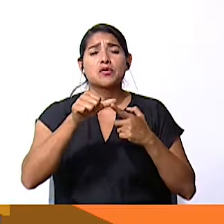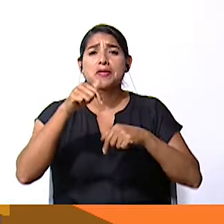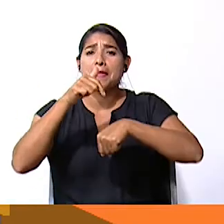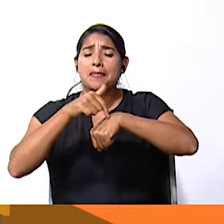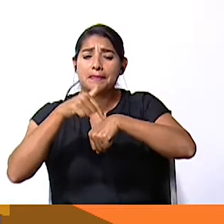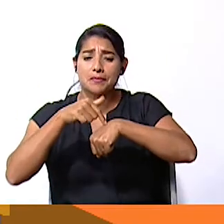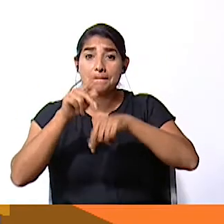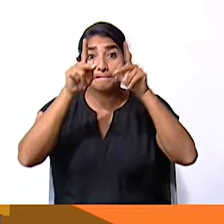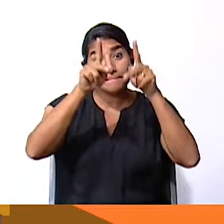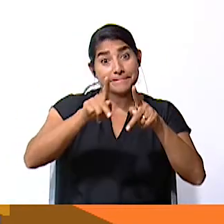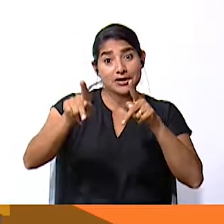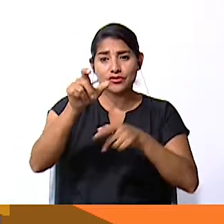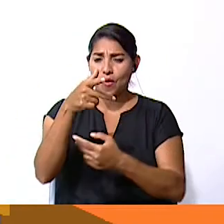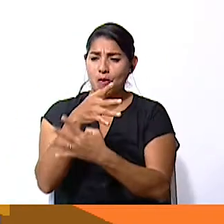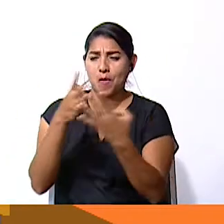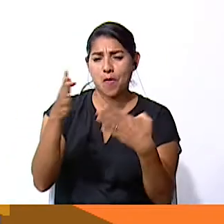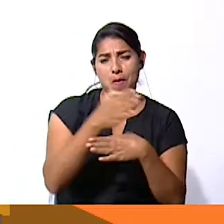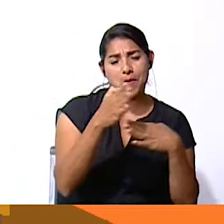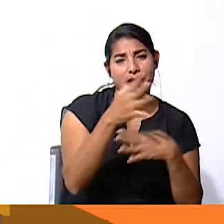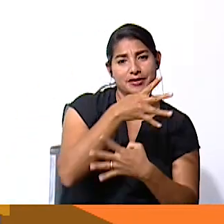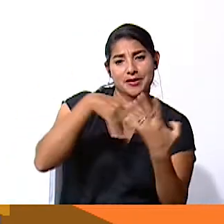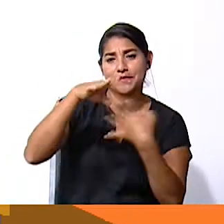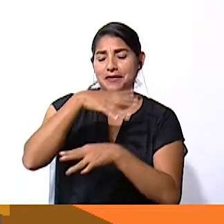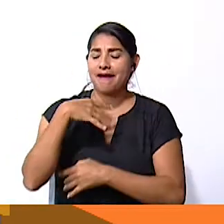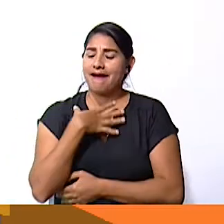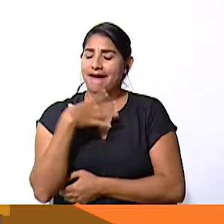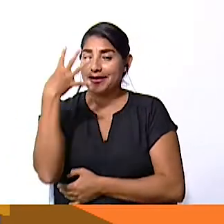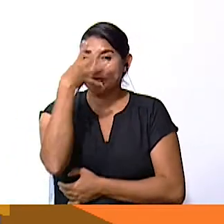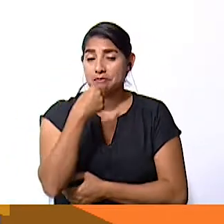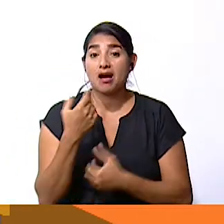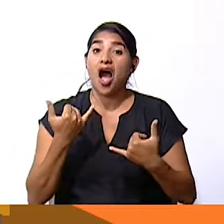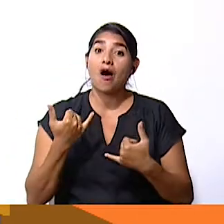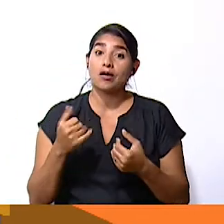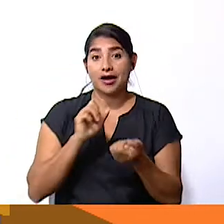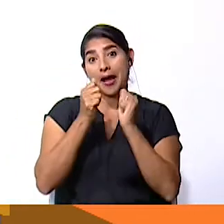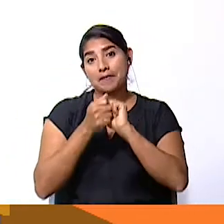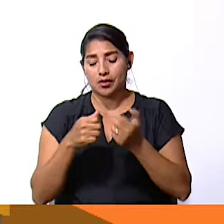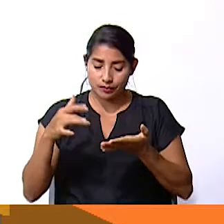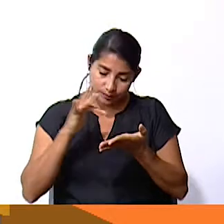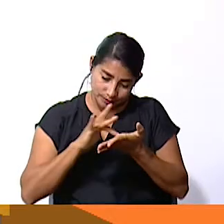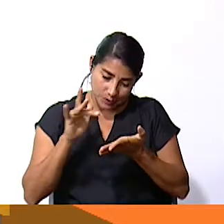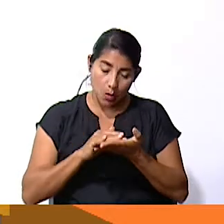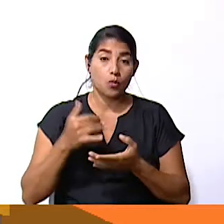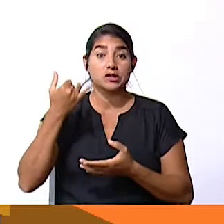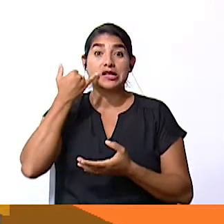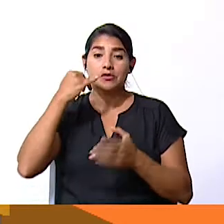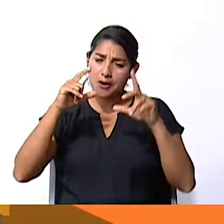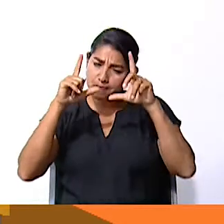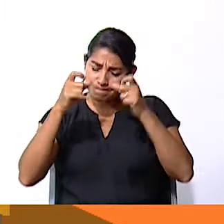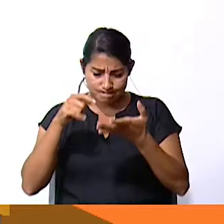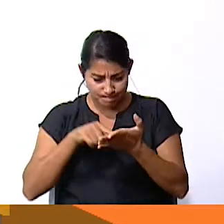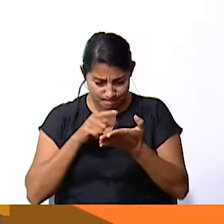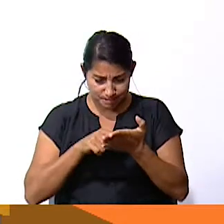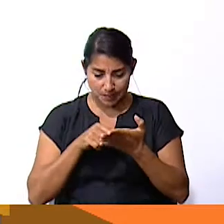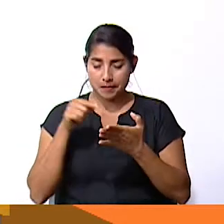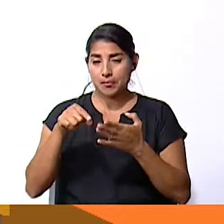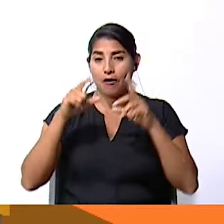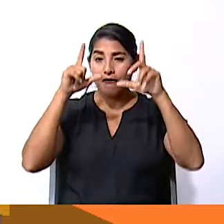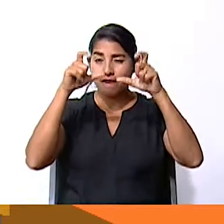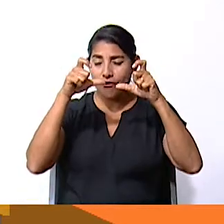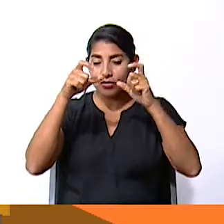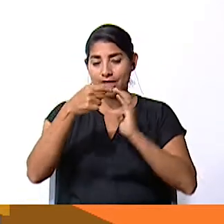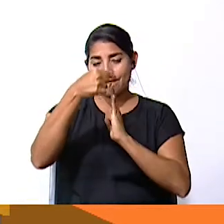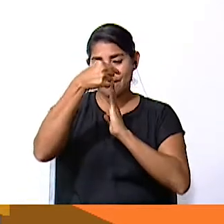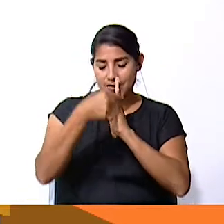momentos. ¿Es tan bonito? Bueno, ahora las tenemos digitales, incluso en nuestro celular. Pero las fotografías